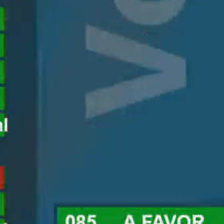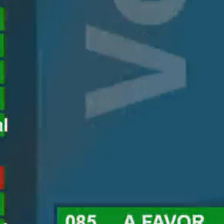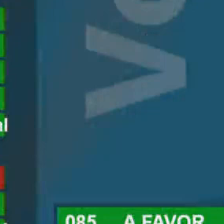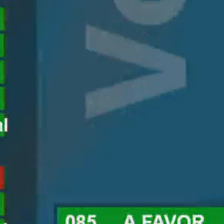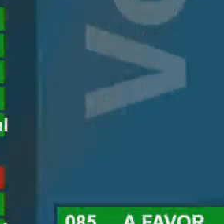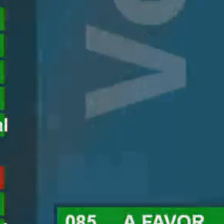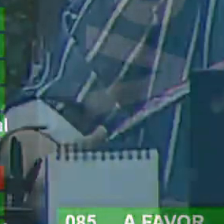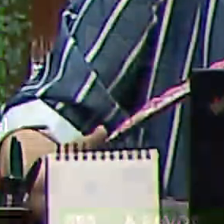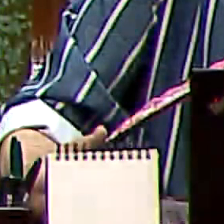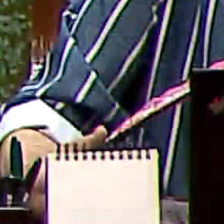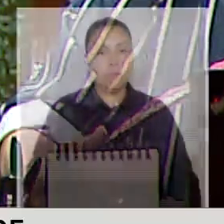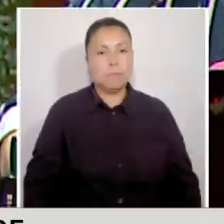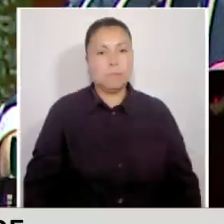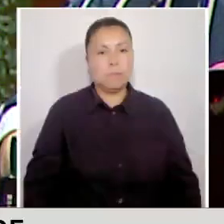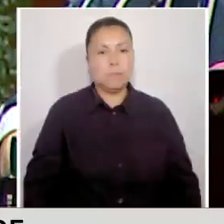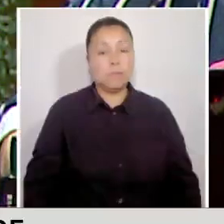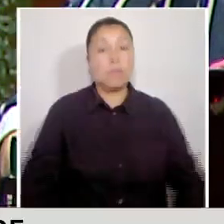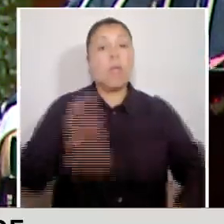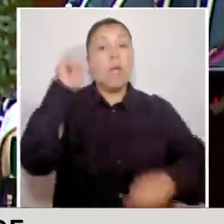abstención